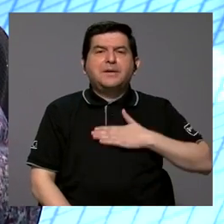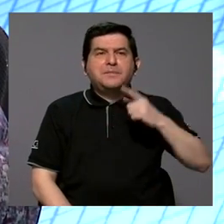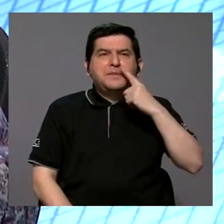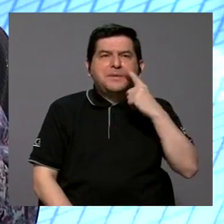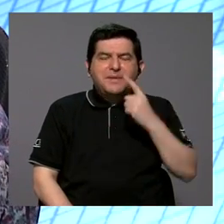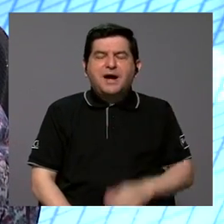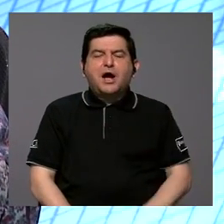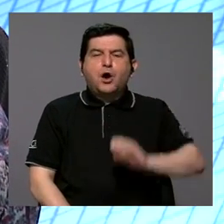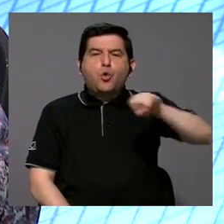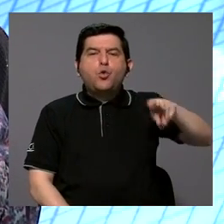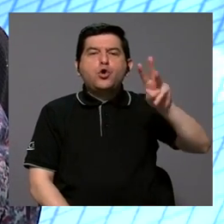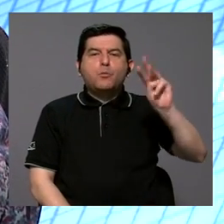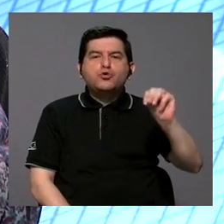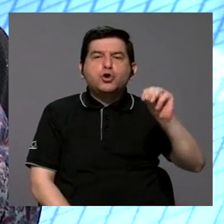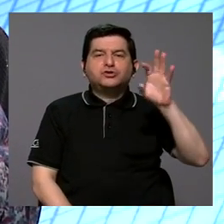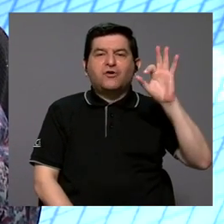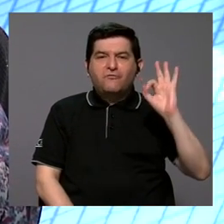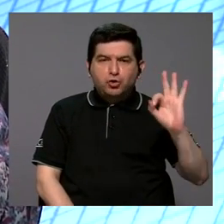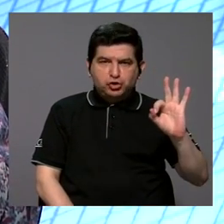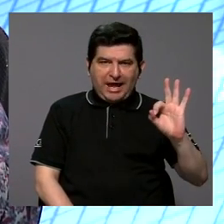llamaba Julio Muñoz Fonseca.